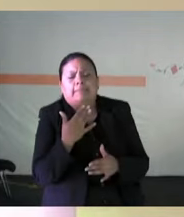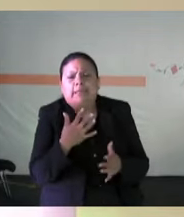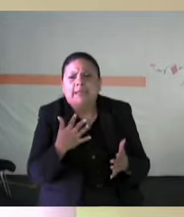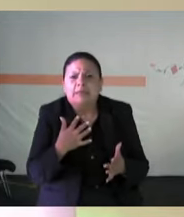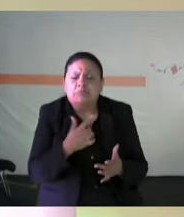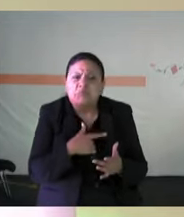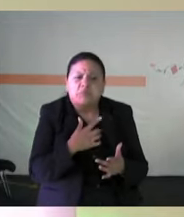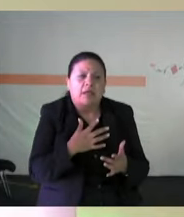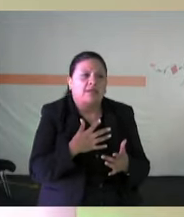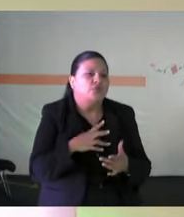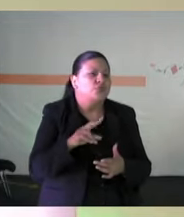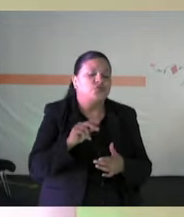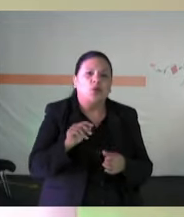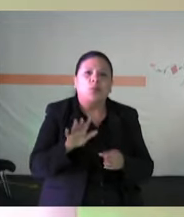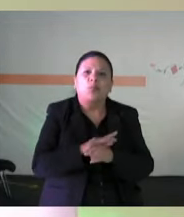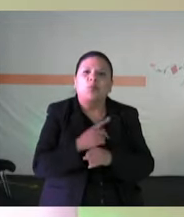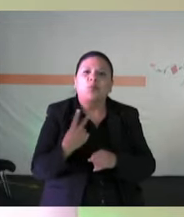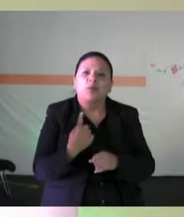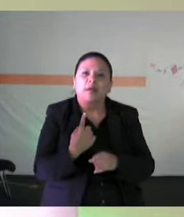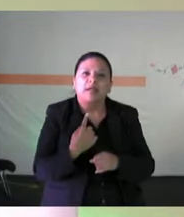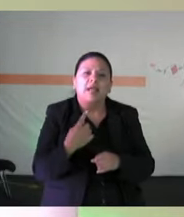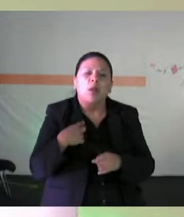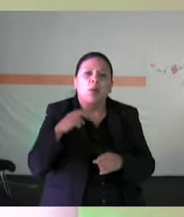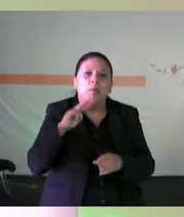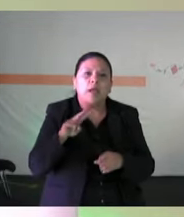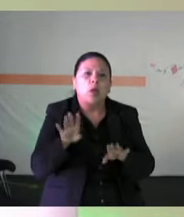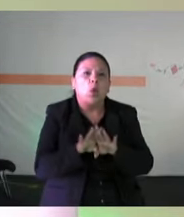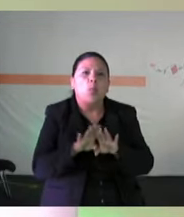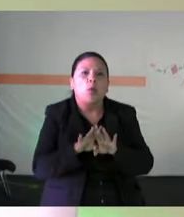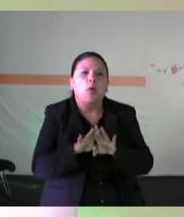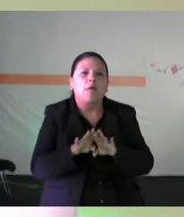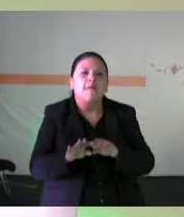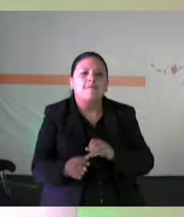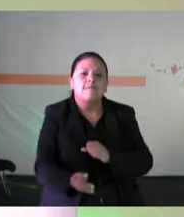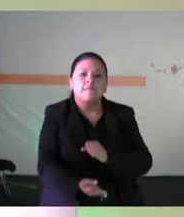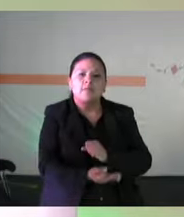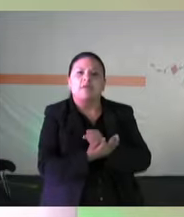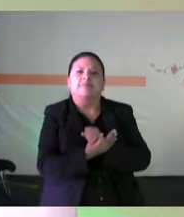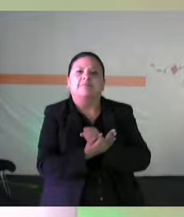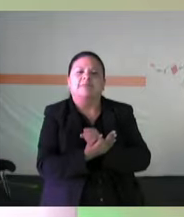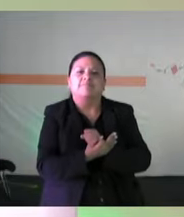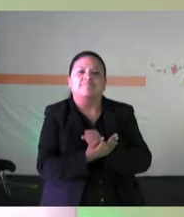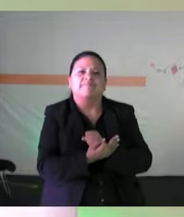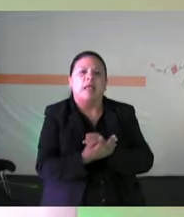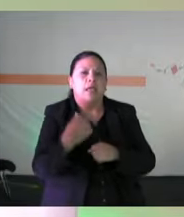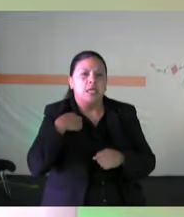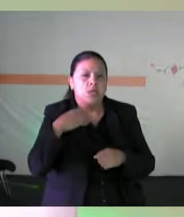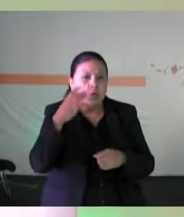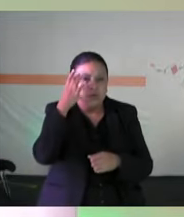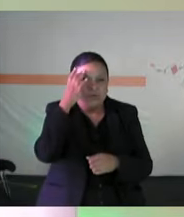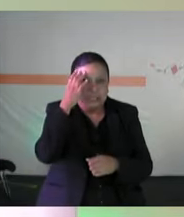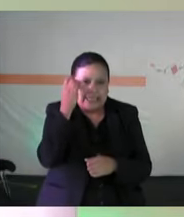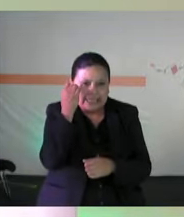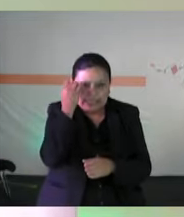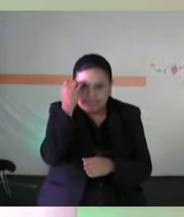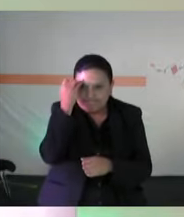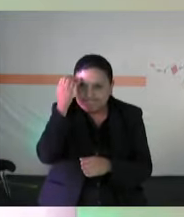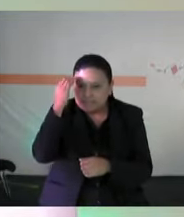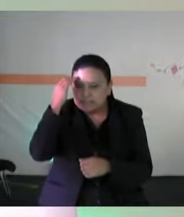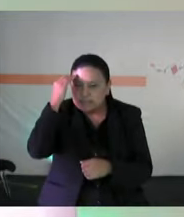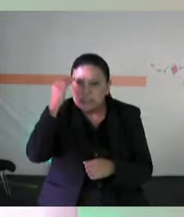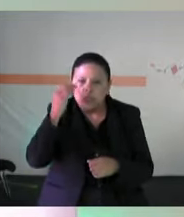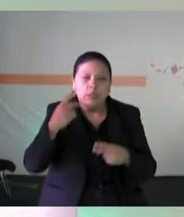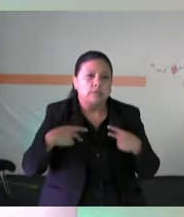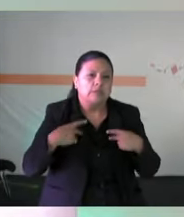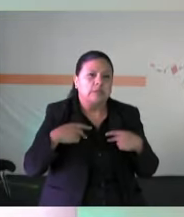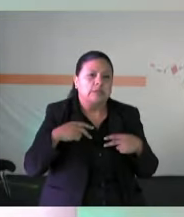madres lo hacen porque lo ven como una herramienta de defensa, porque así conocen la mente de los asesinos y pueden decir, este vato con